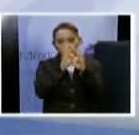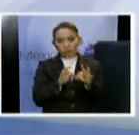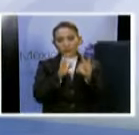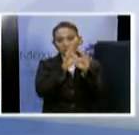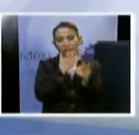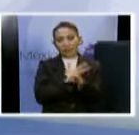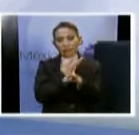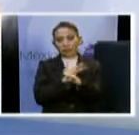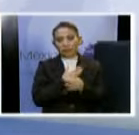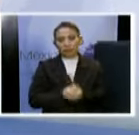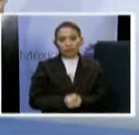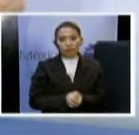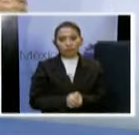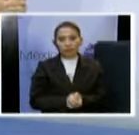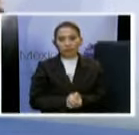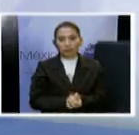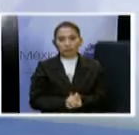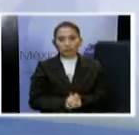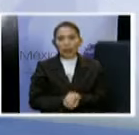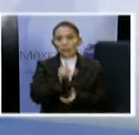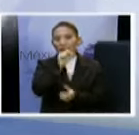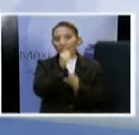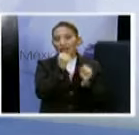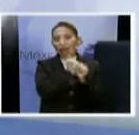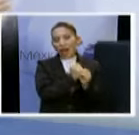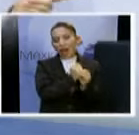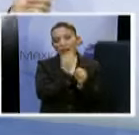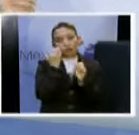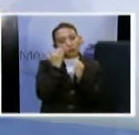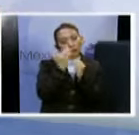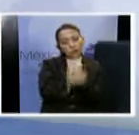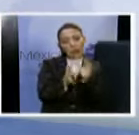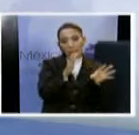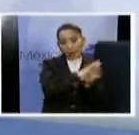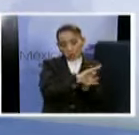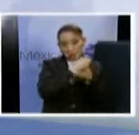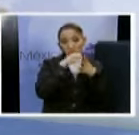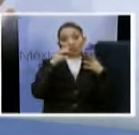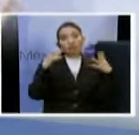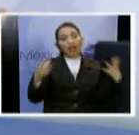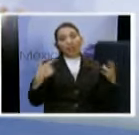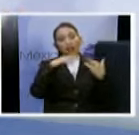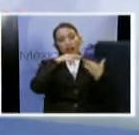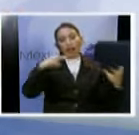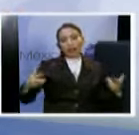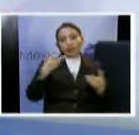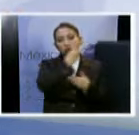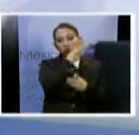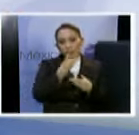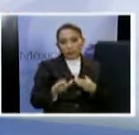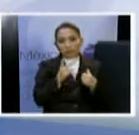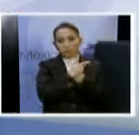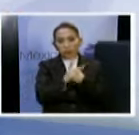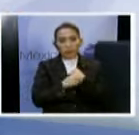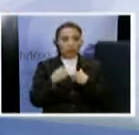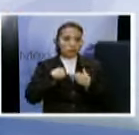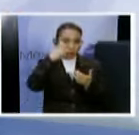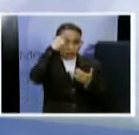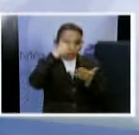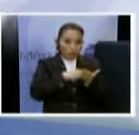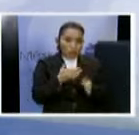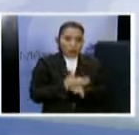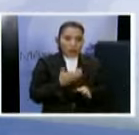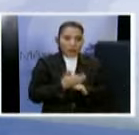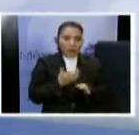que tenemos. A 20 años de distancia es enorme el cambio que ha habido en las relaciones entre los tres países. Yo creo que como aquí